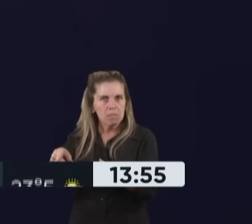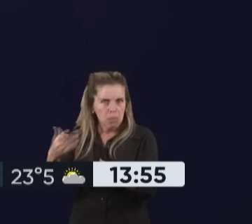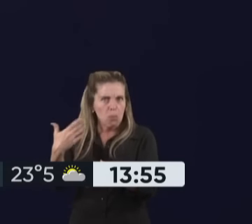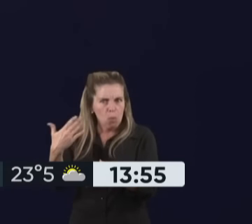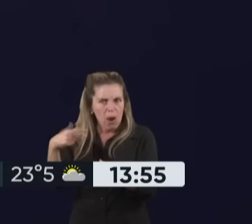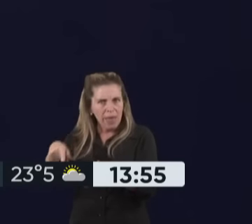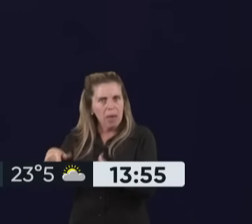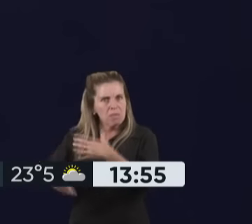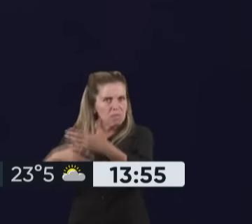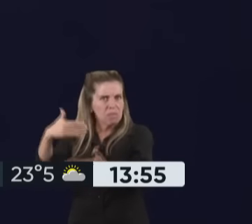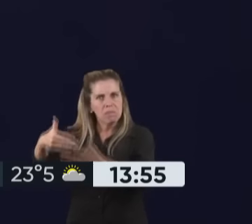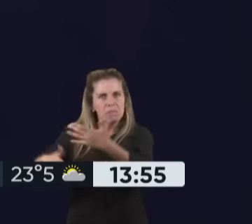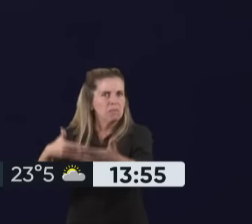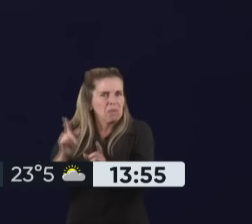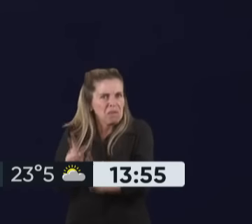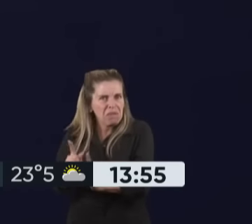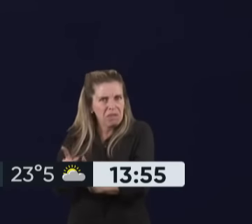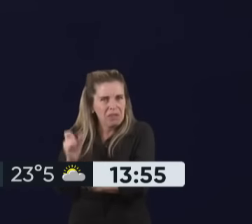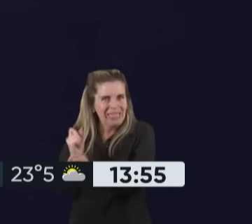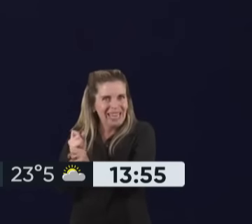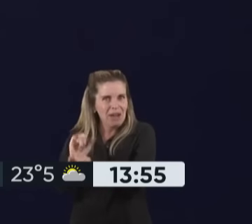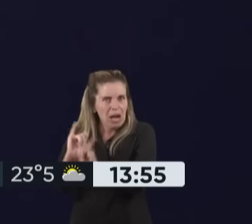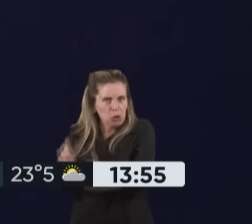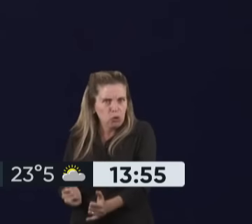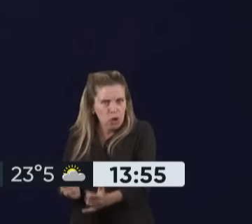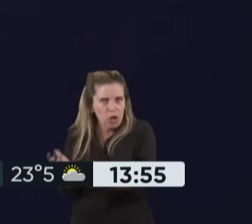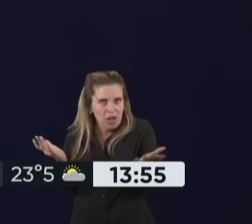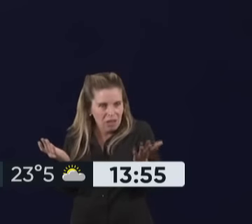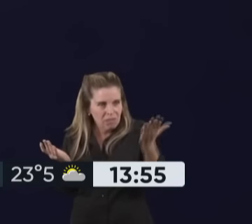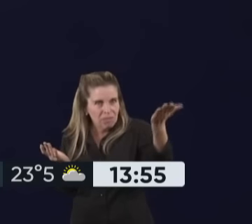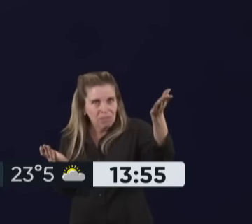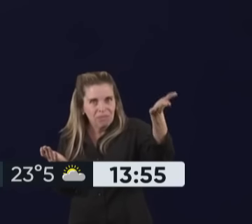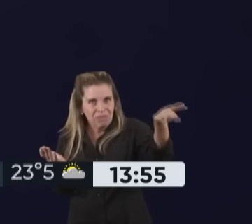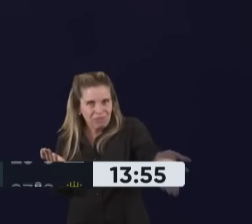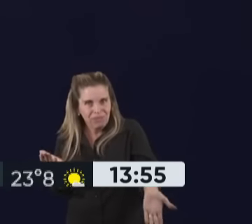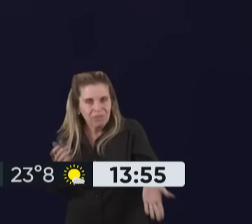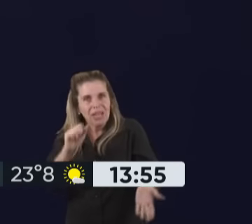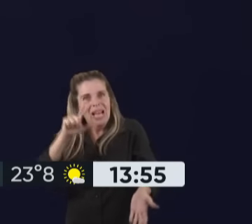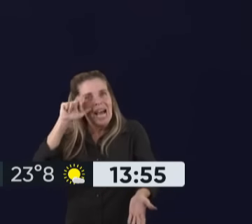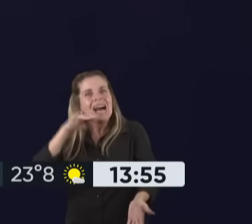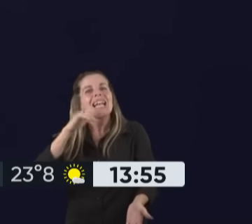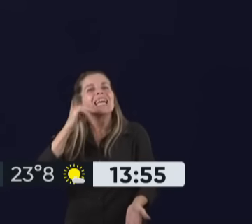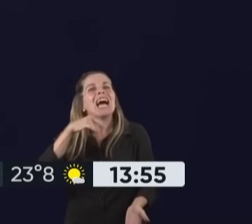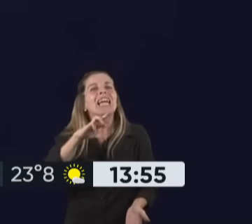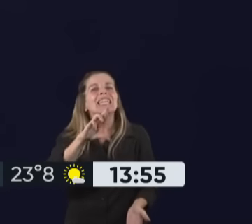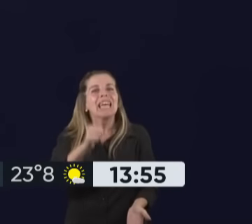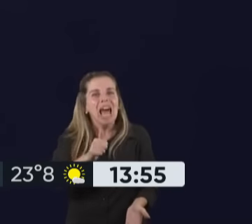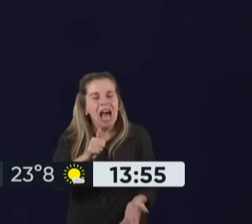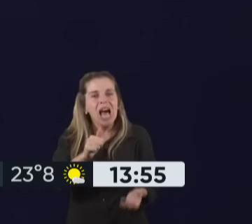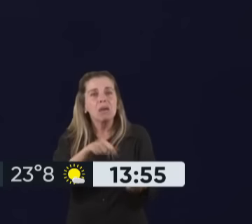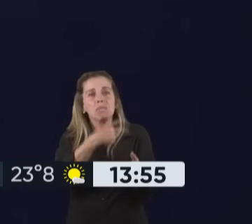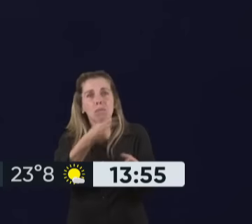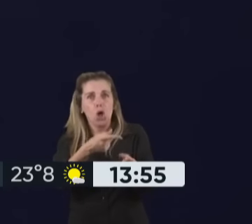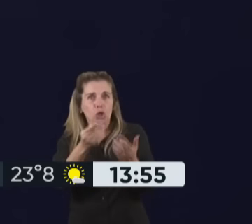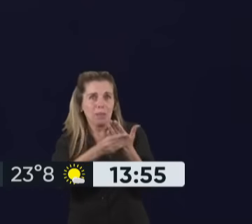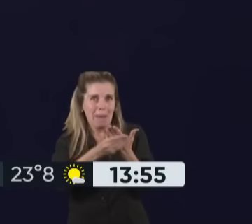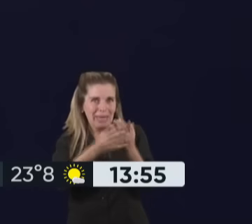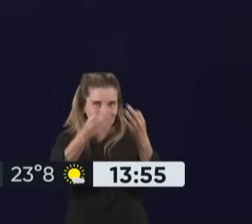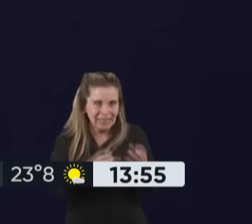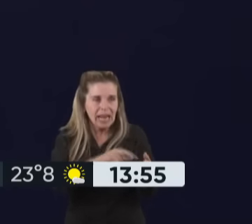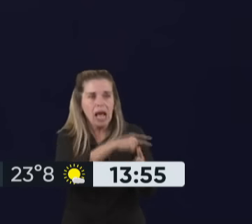podrá seguir adelante con la tarea. Acá está Alejandra Monteoliva, el próximo secretario de